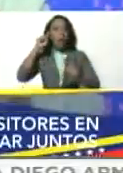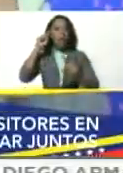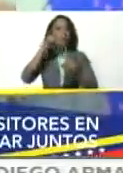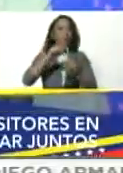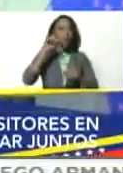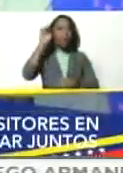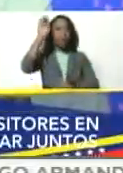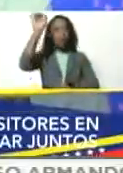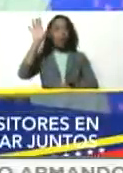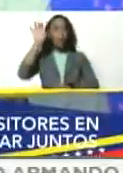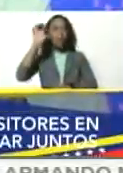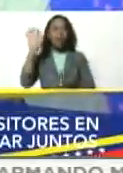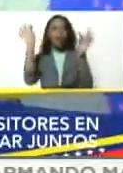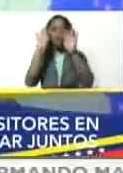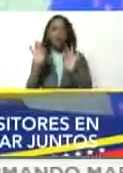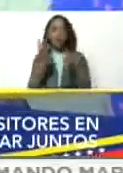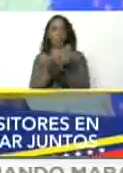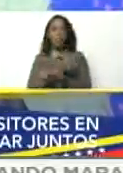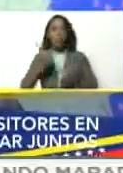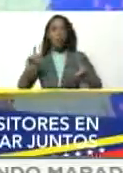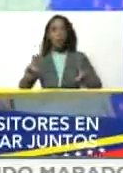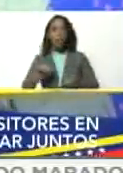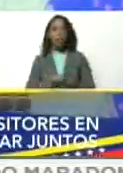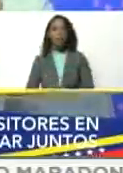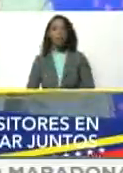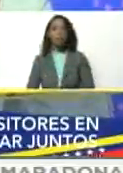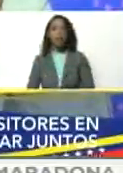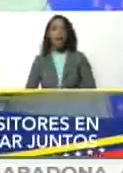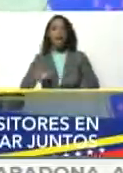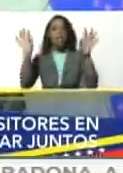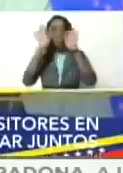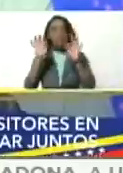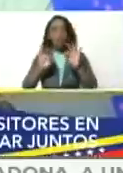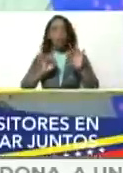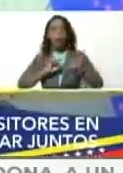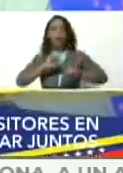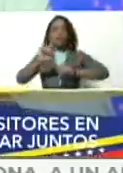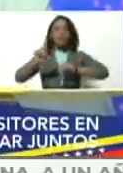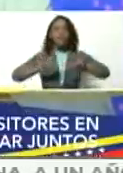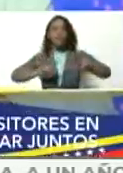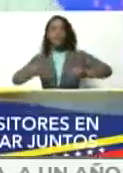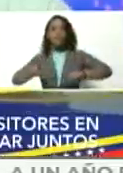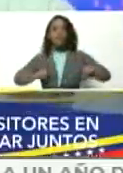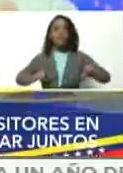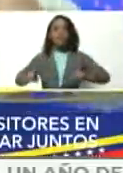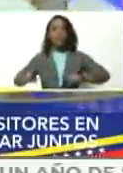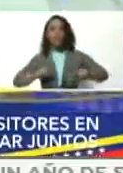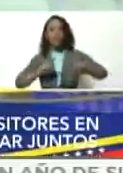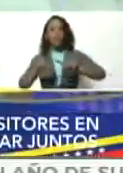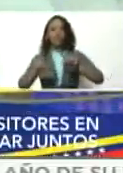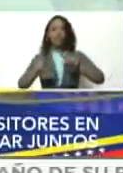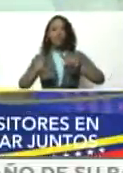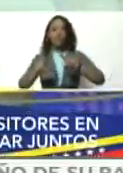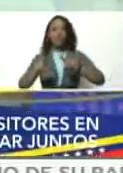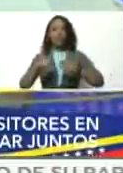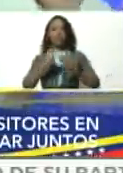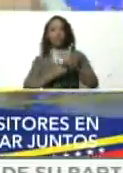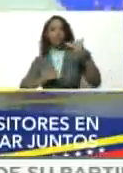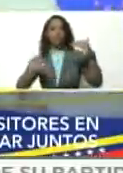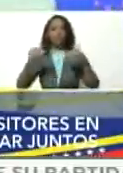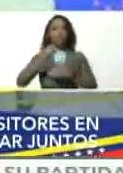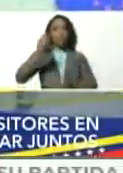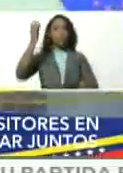patria de manera democrática, de manera coordinada, con altura y